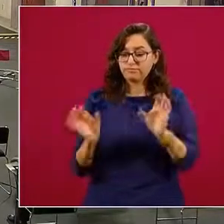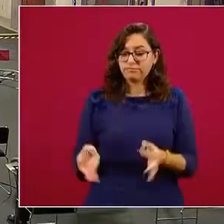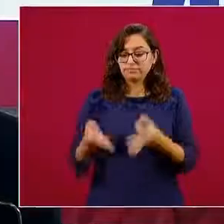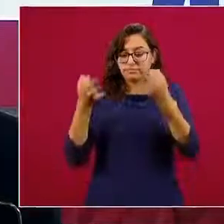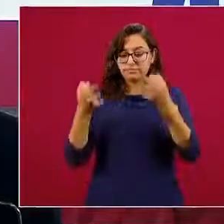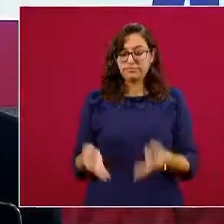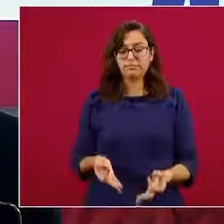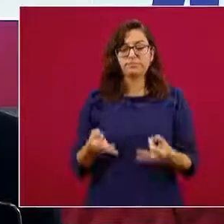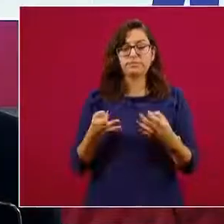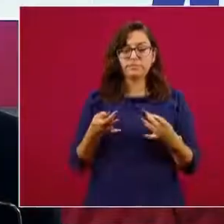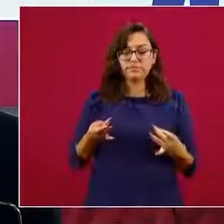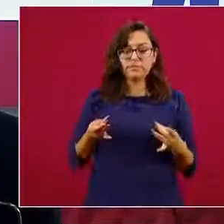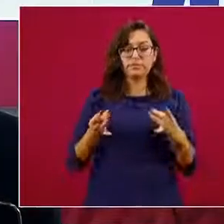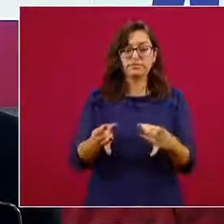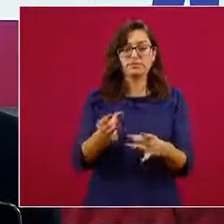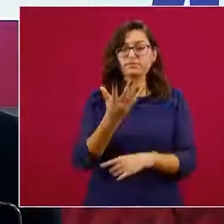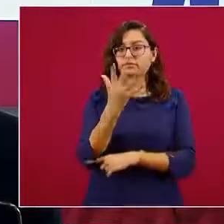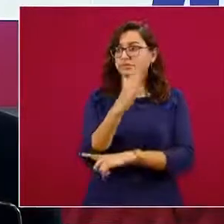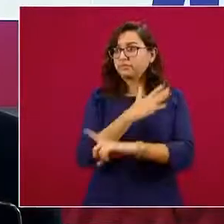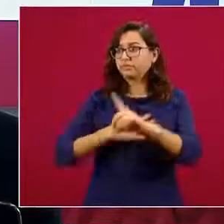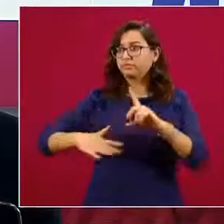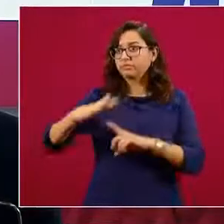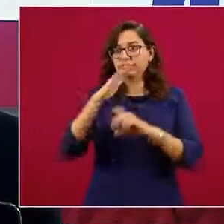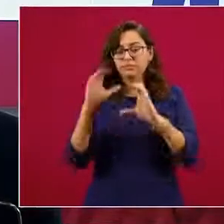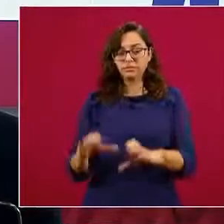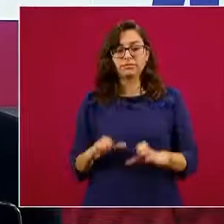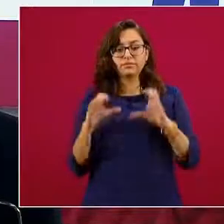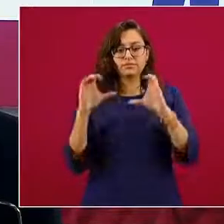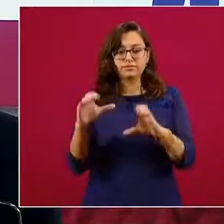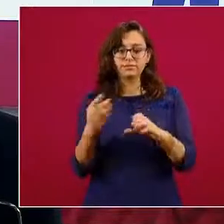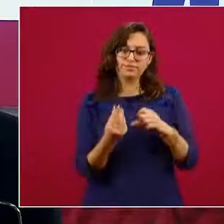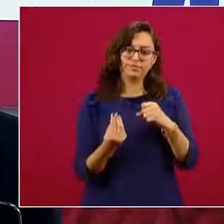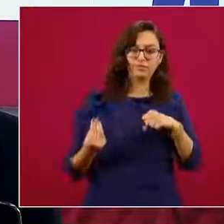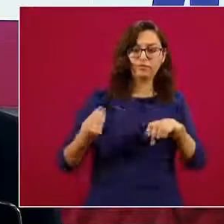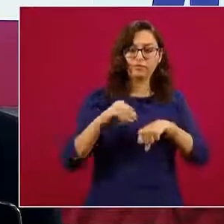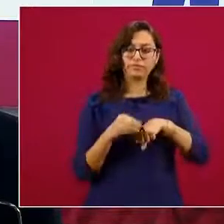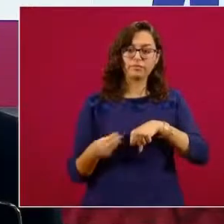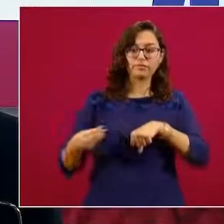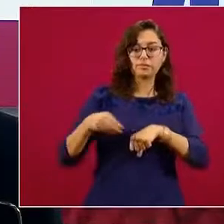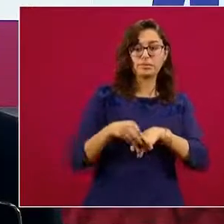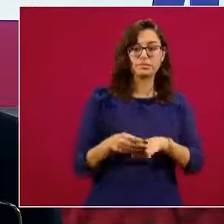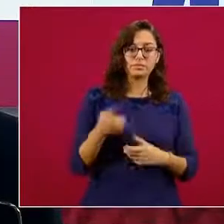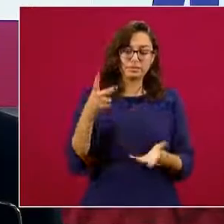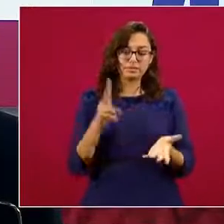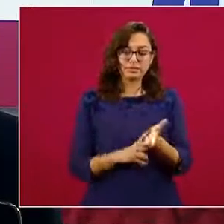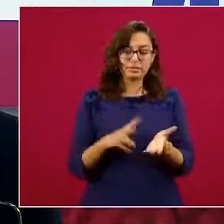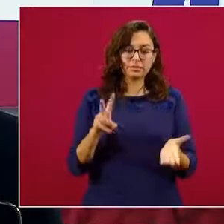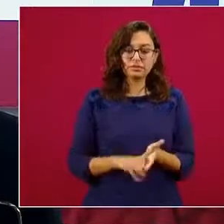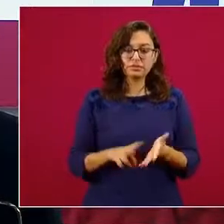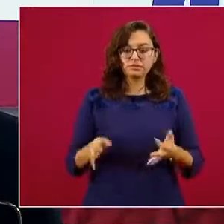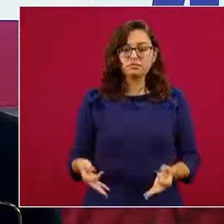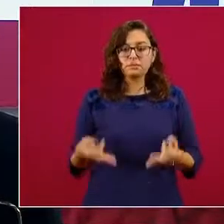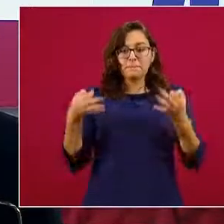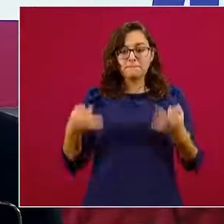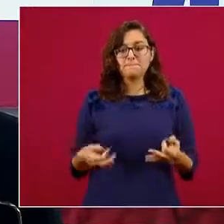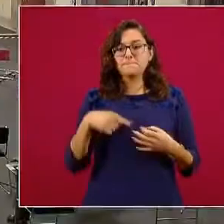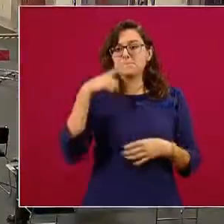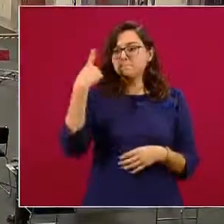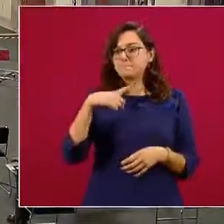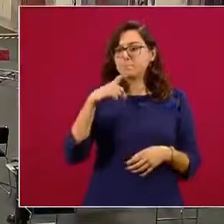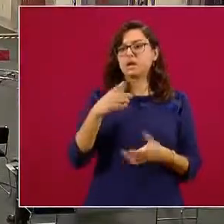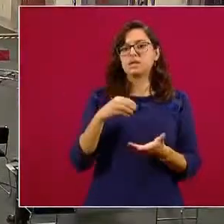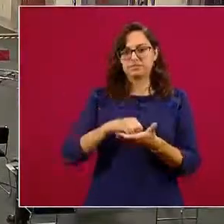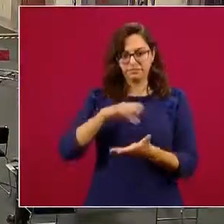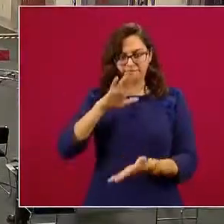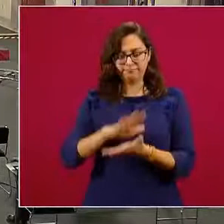de sostenibilidad, de, digamos, que le agreguen valor a sus productos y que garanticen su calidad para que puedan competir bien en las